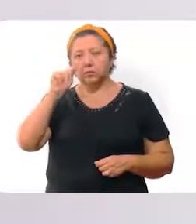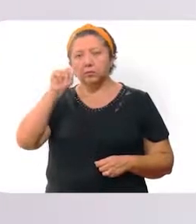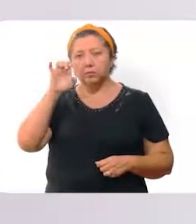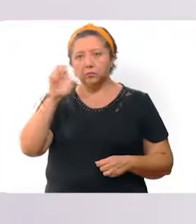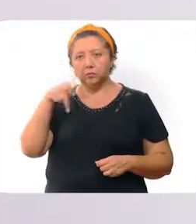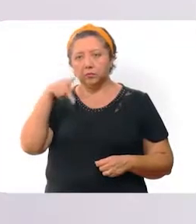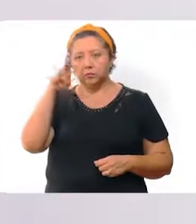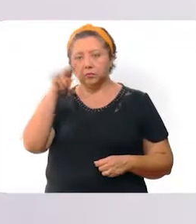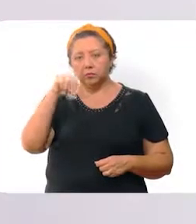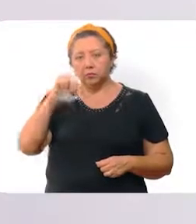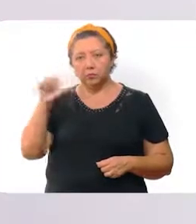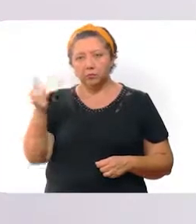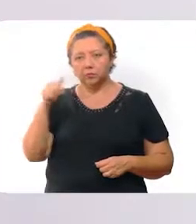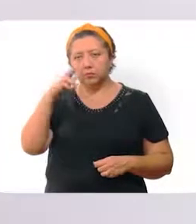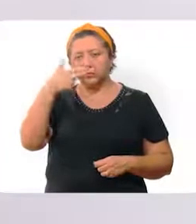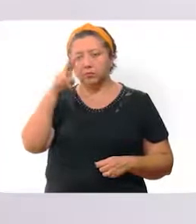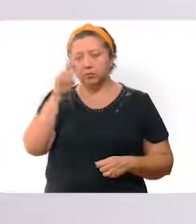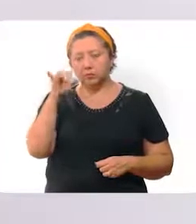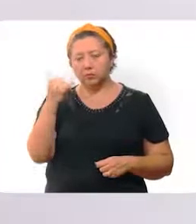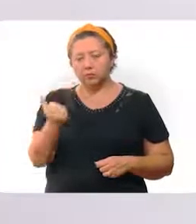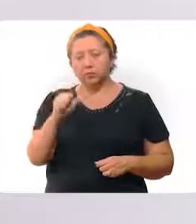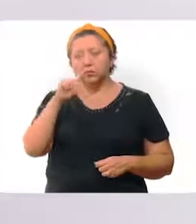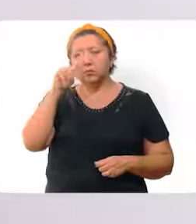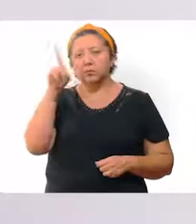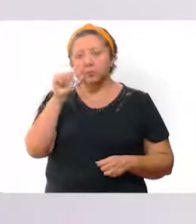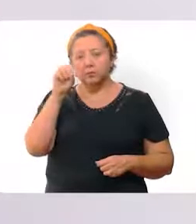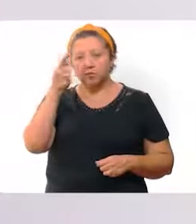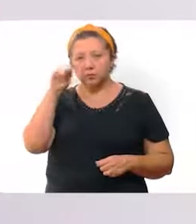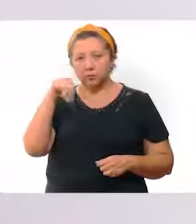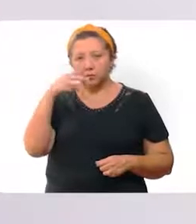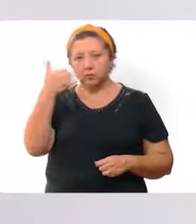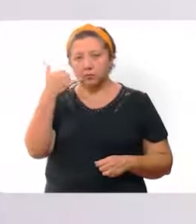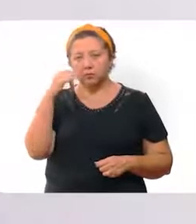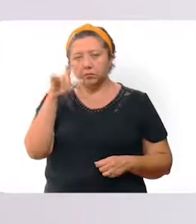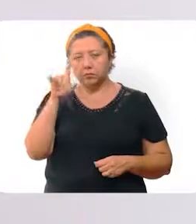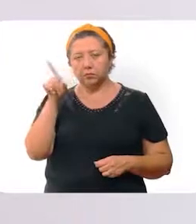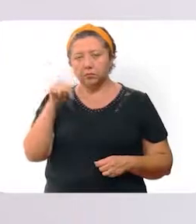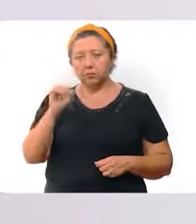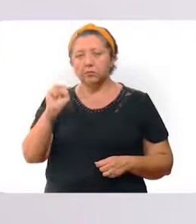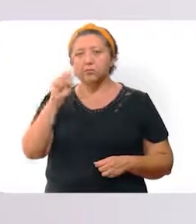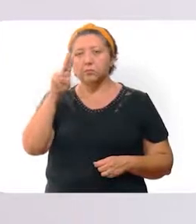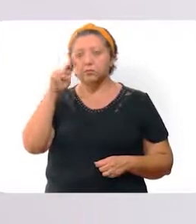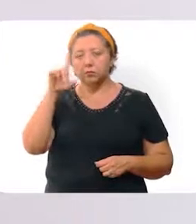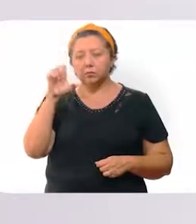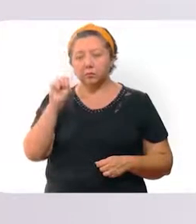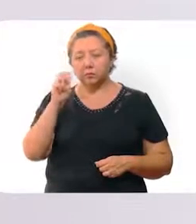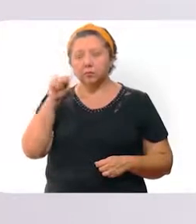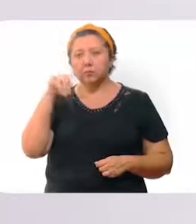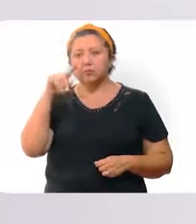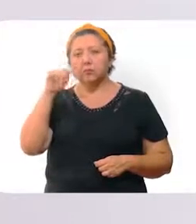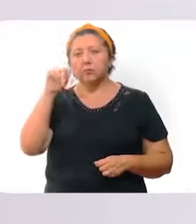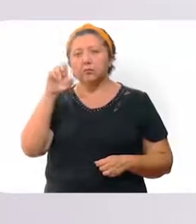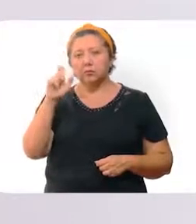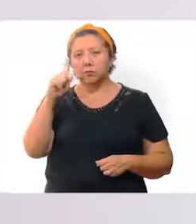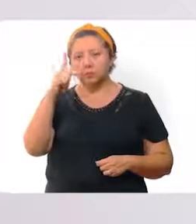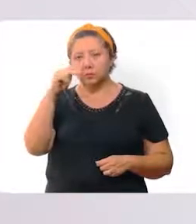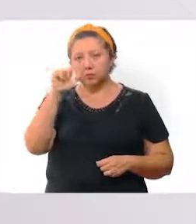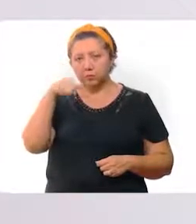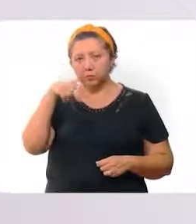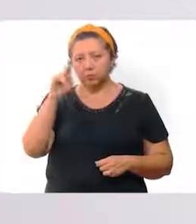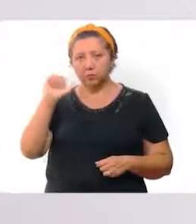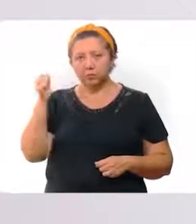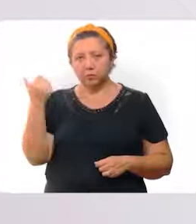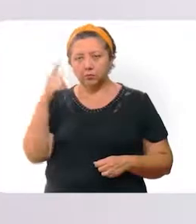Tecom, Guayma, Canzacap, Silán de Bravo, Silán González, Bocobá, Suma de Hidalgo, Tecantó, Tepacán,